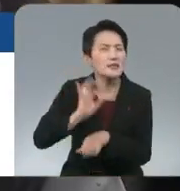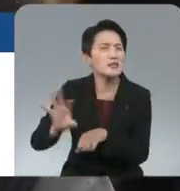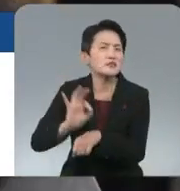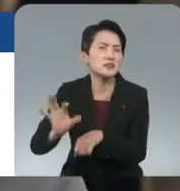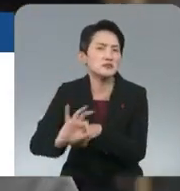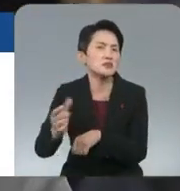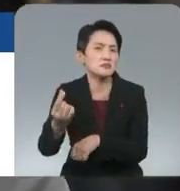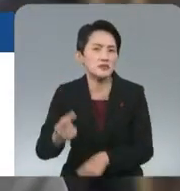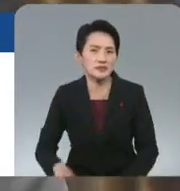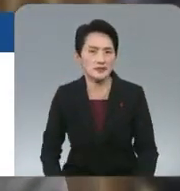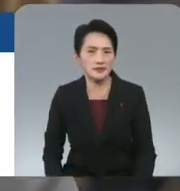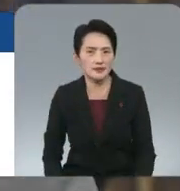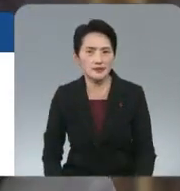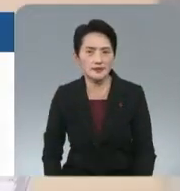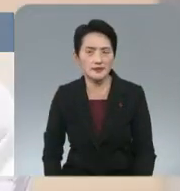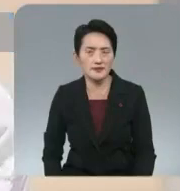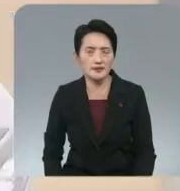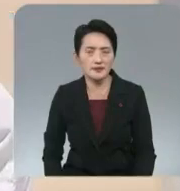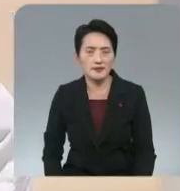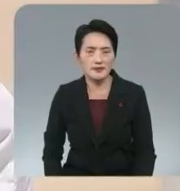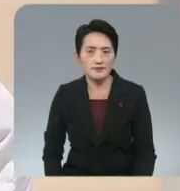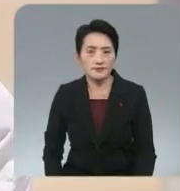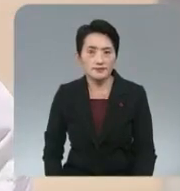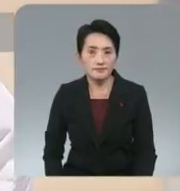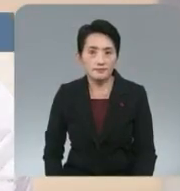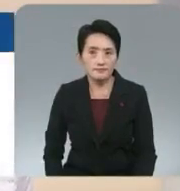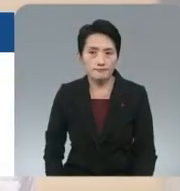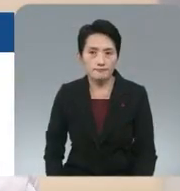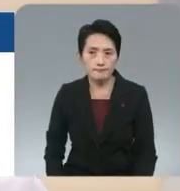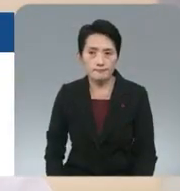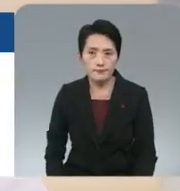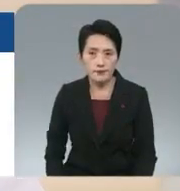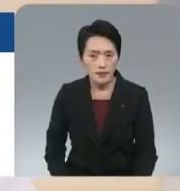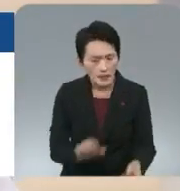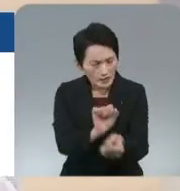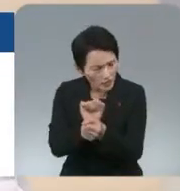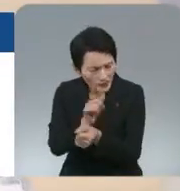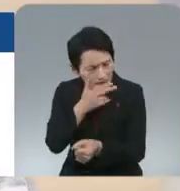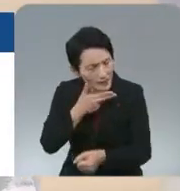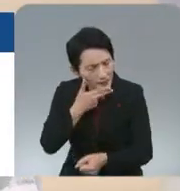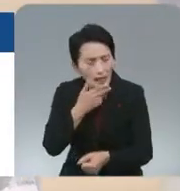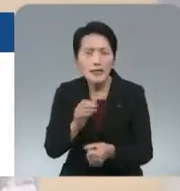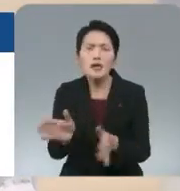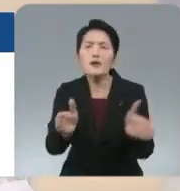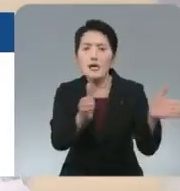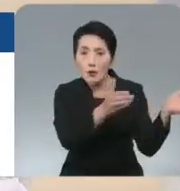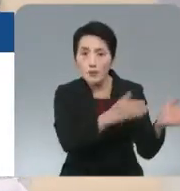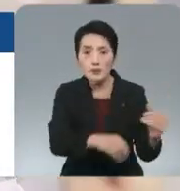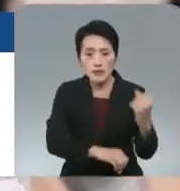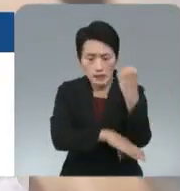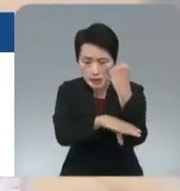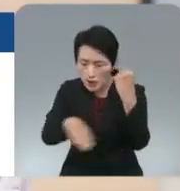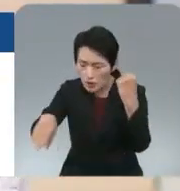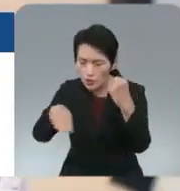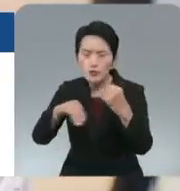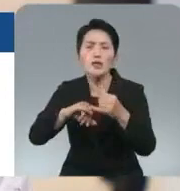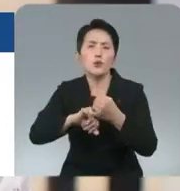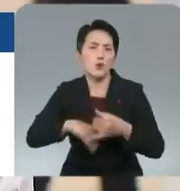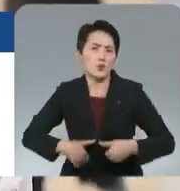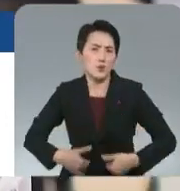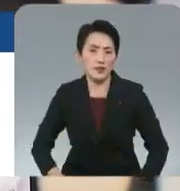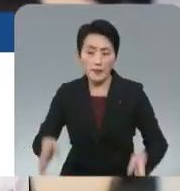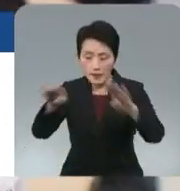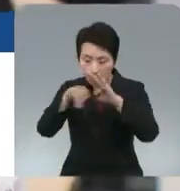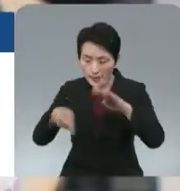no supondría un gran inconveniente para los ciudadanos Aunque otros opinan que deben mantenerse ciertas medidas aunque sean básicas así